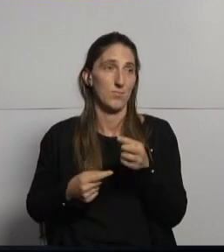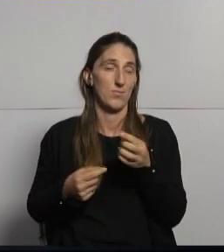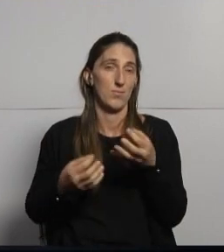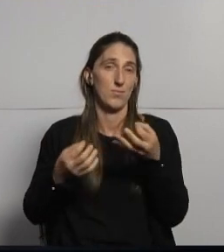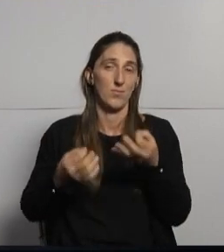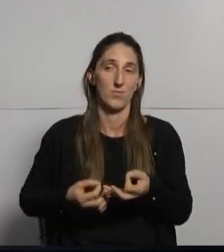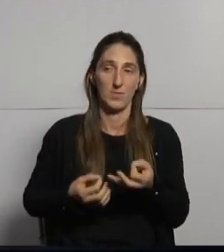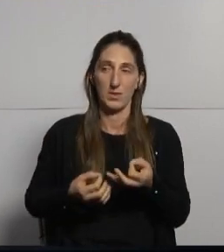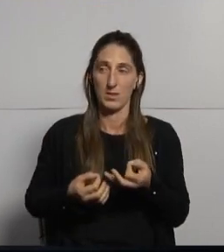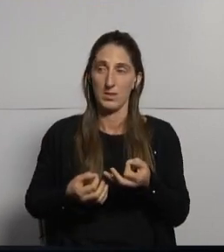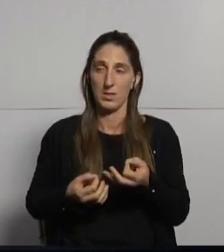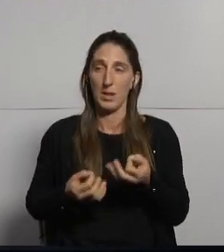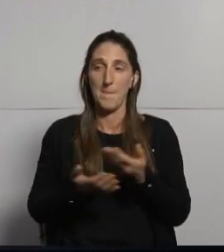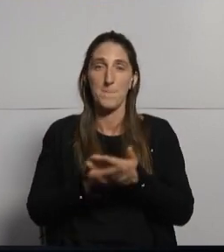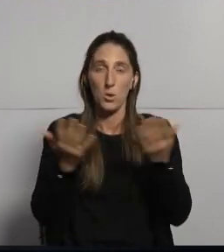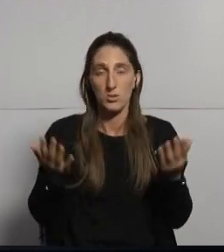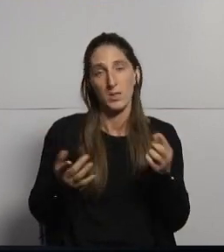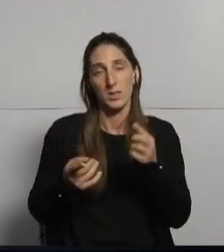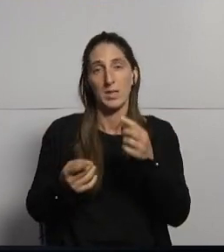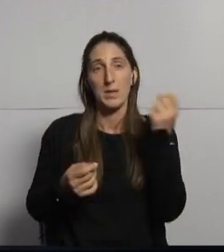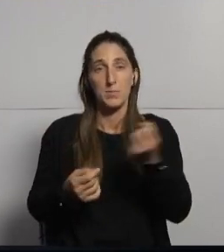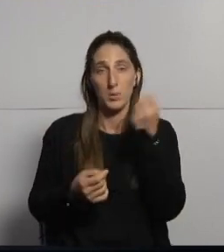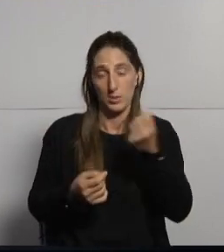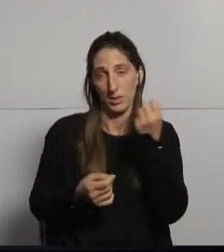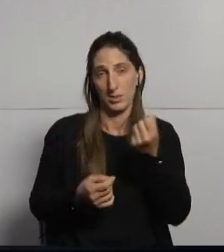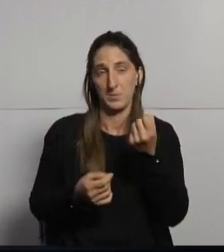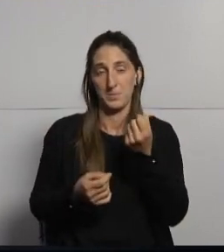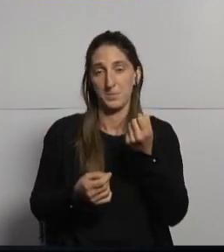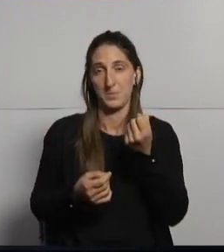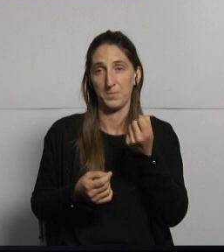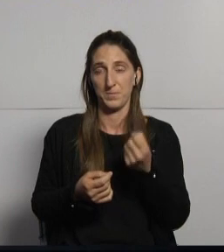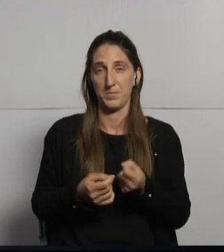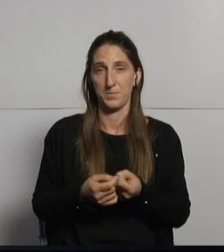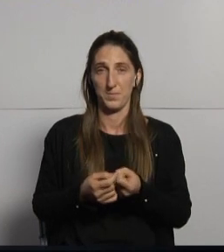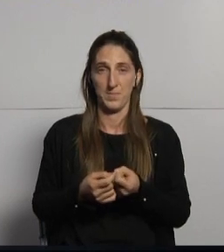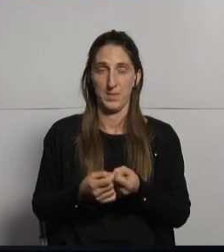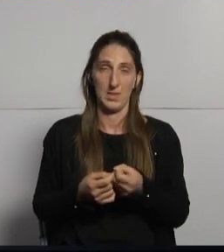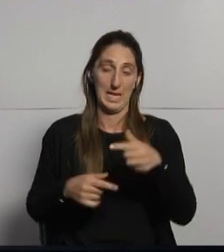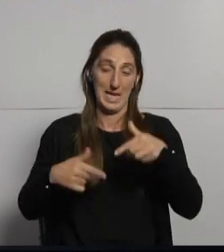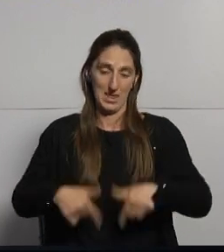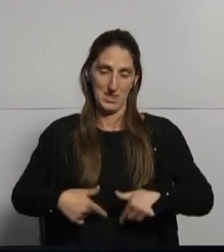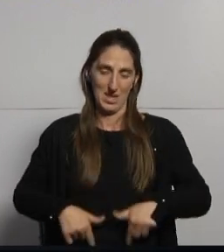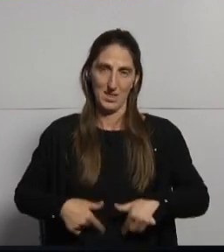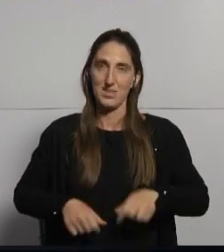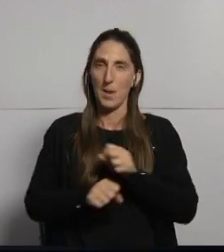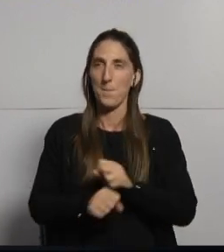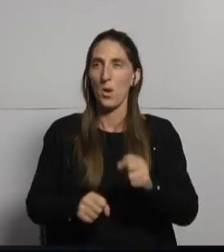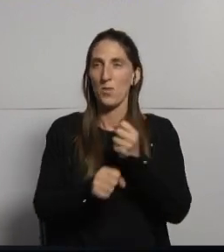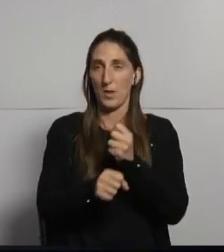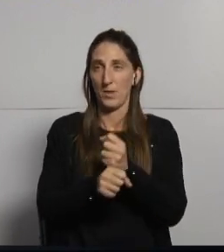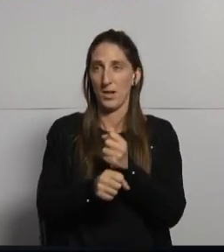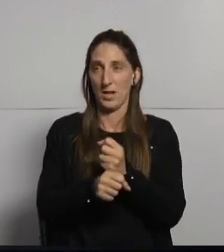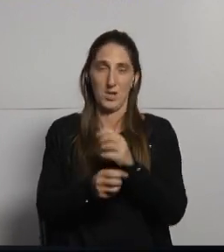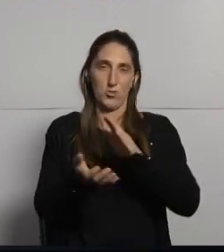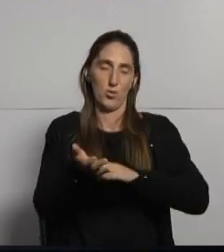que queremos en este momento mostrar y que nos parece importante para que en este caso las administradoras, las intendencias, puedan trabajar sobre todas